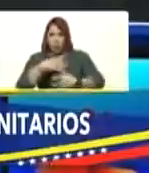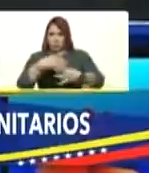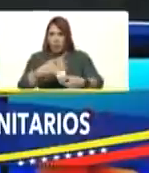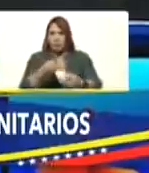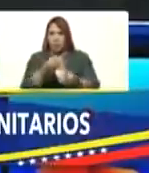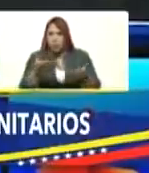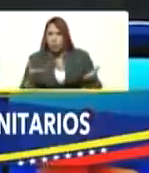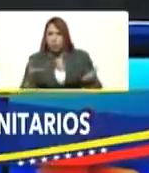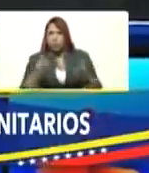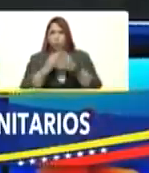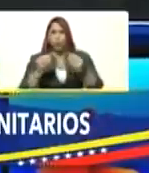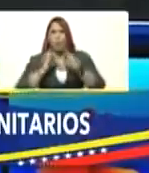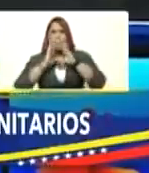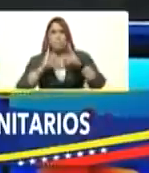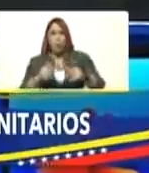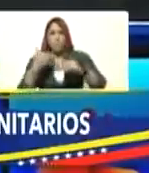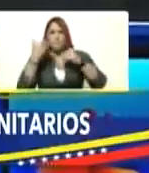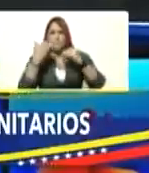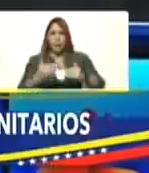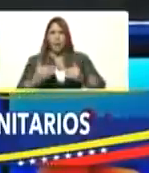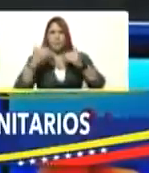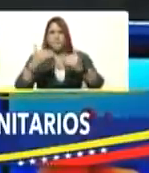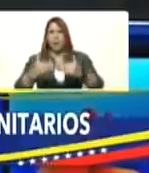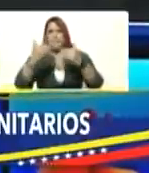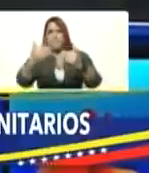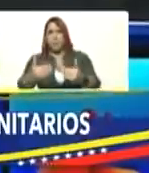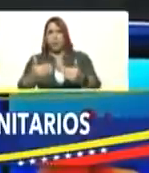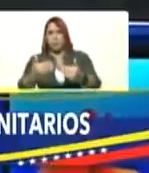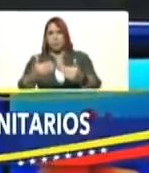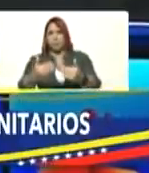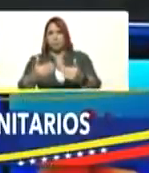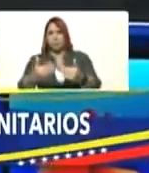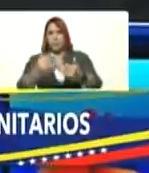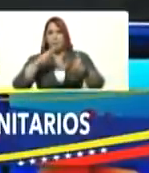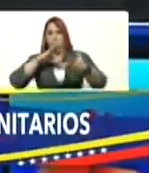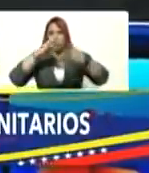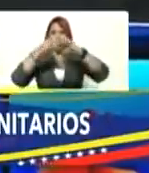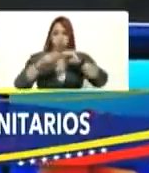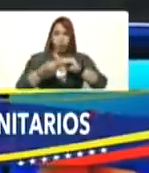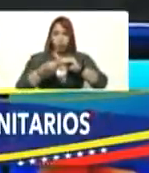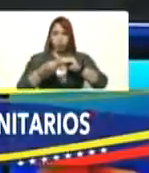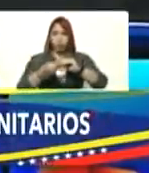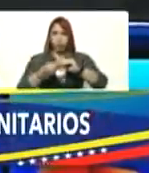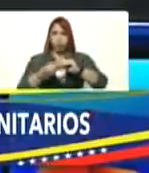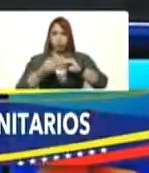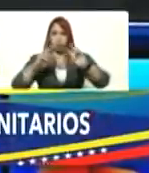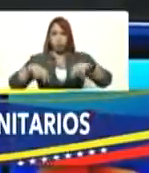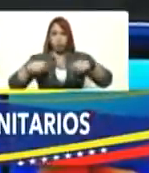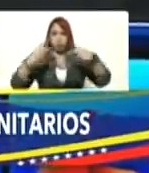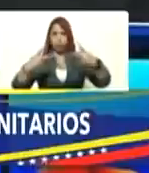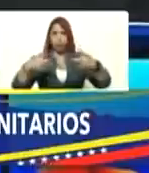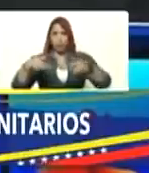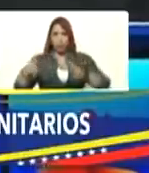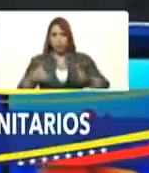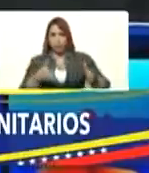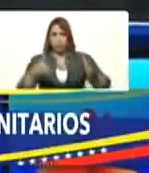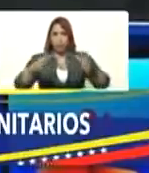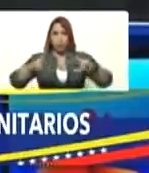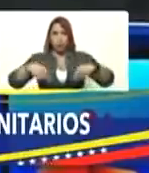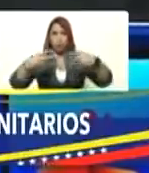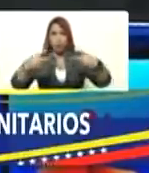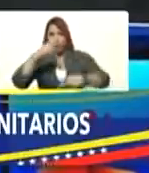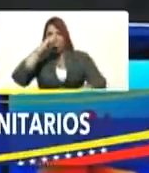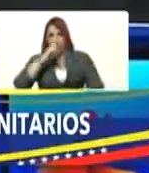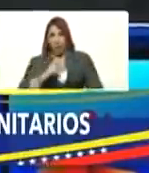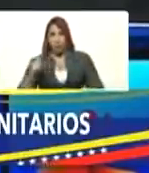esto, en los pasos que vamos dando para adecuarnos en el nuevo camino de la nueva época